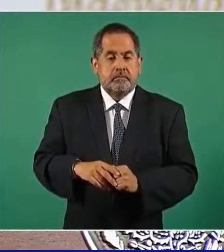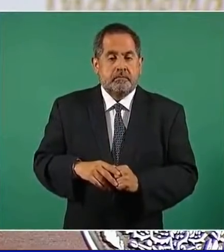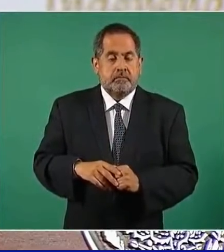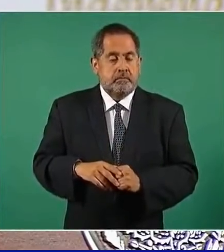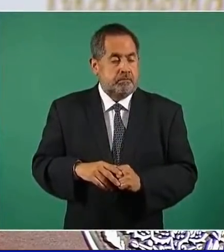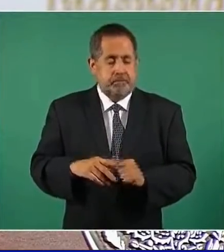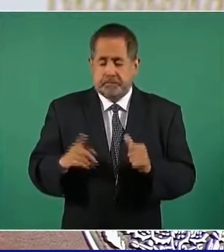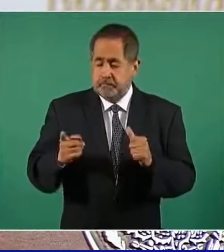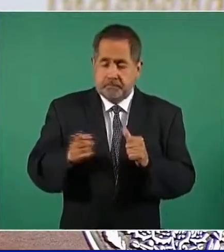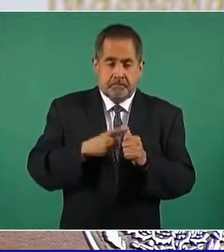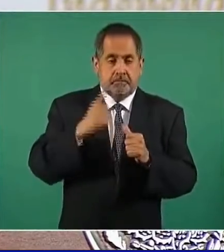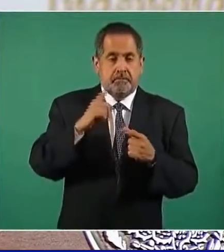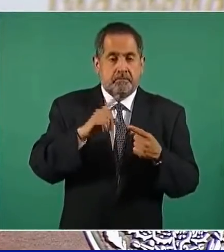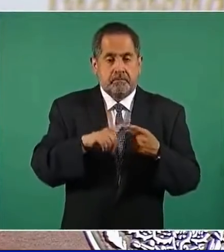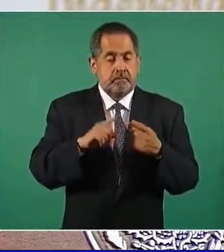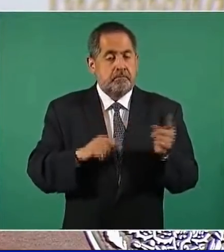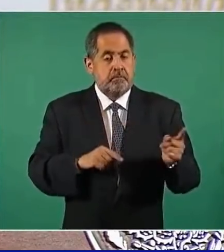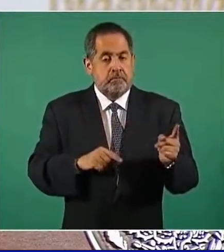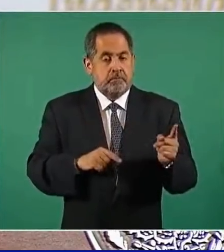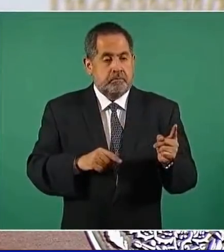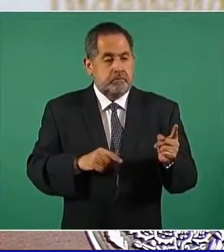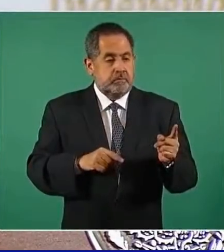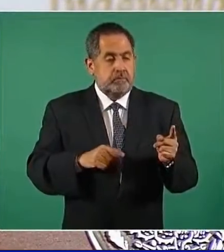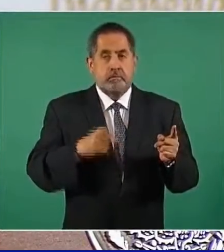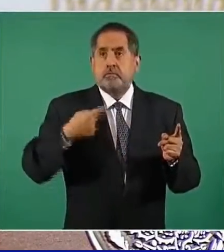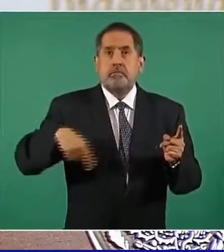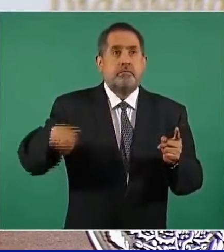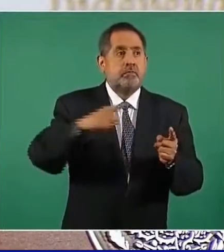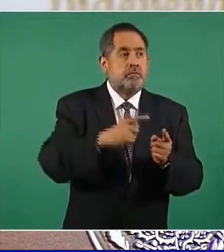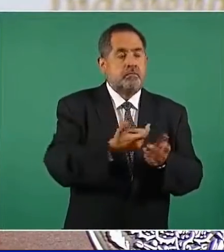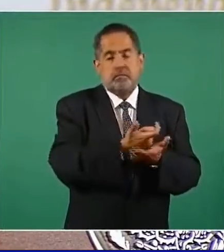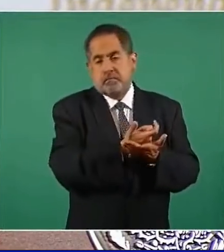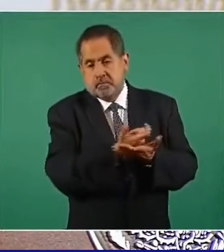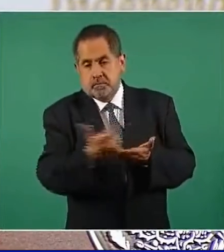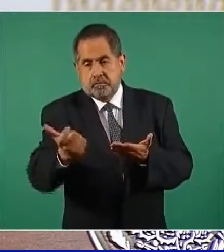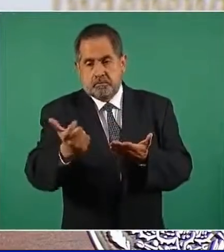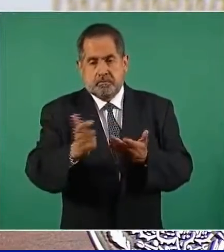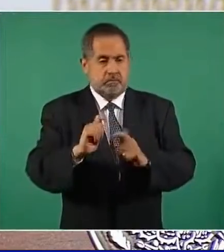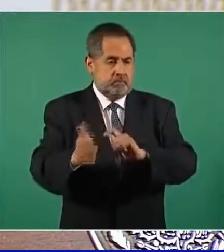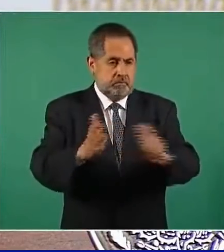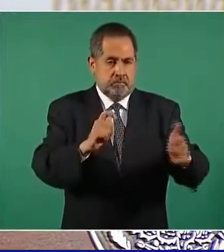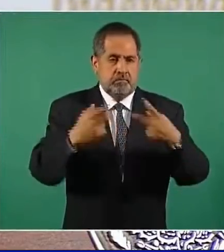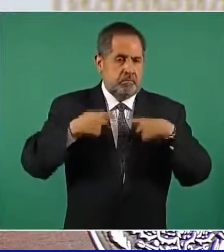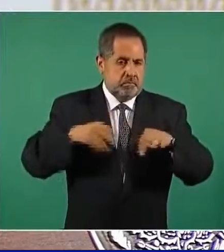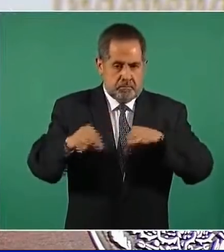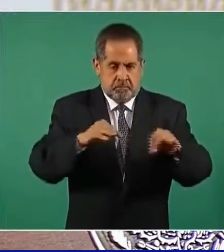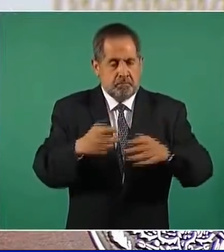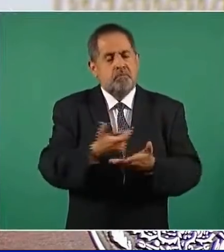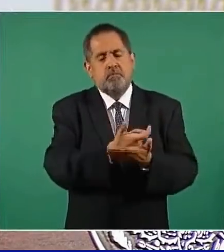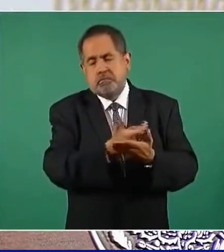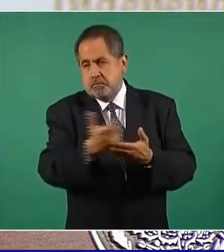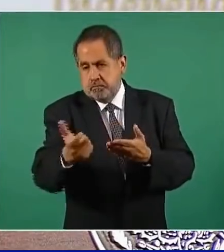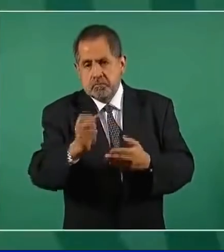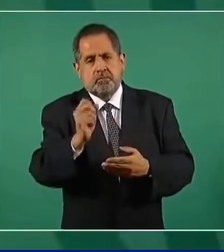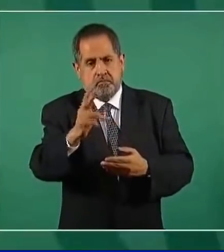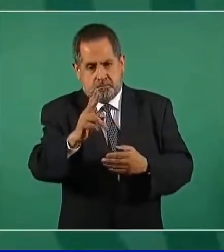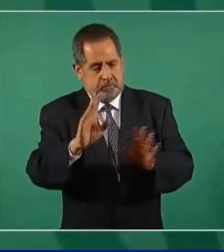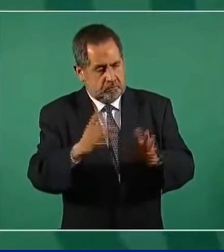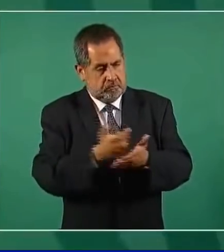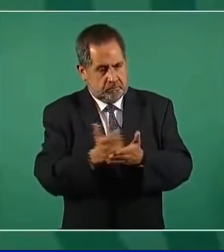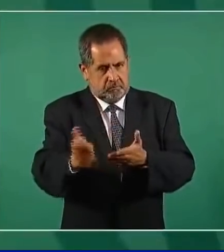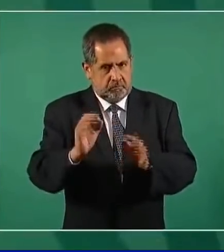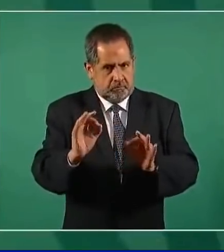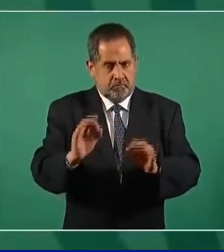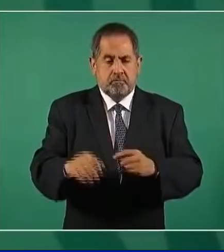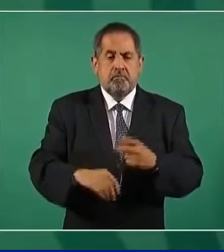lo primero sea el pago de la nómina de los trabajadores.